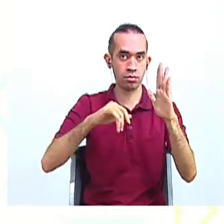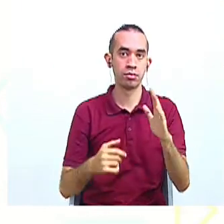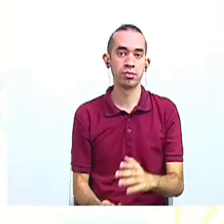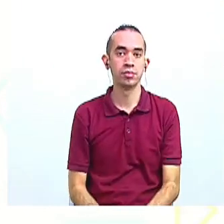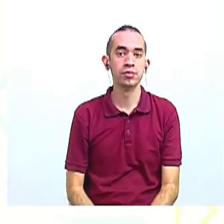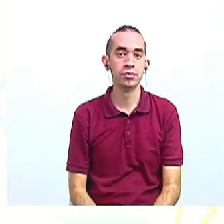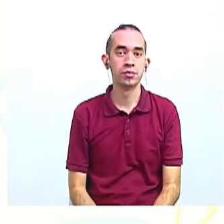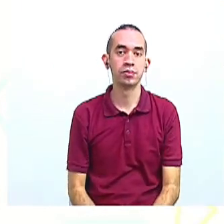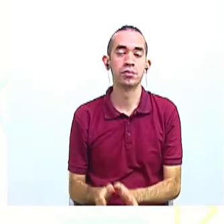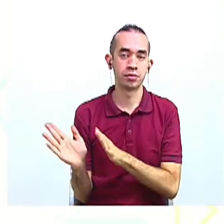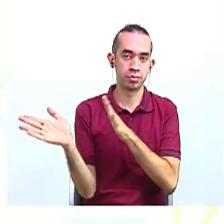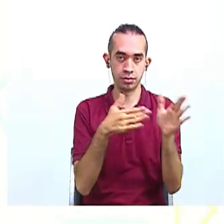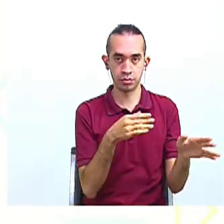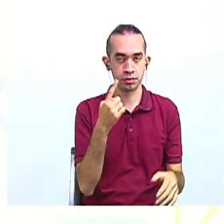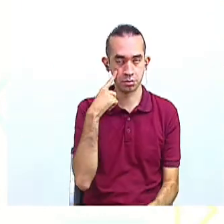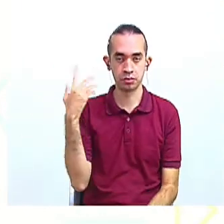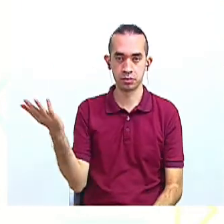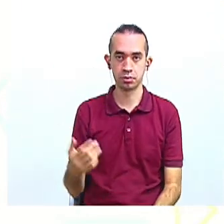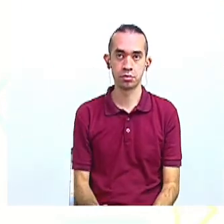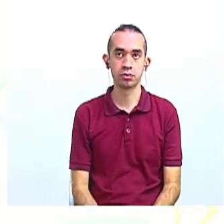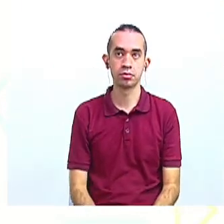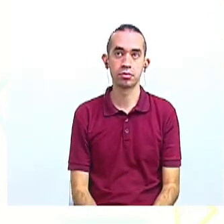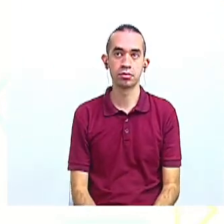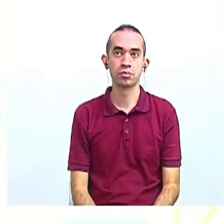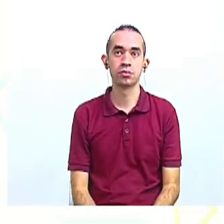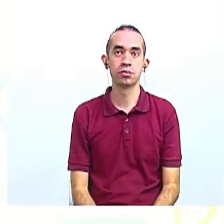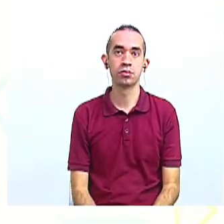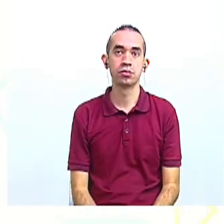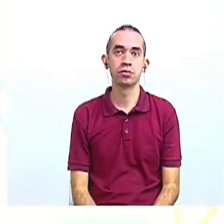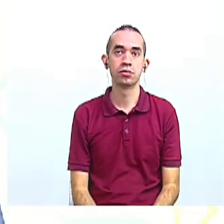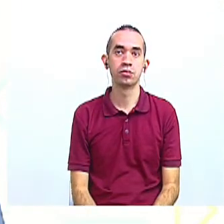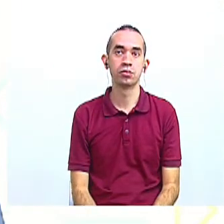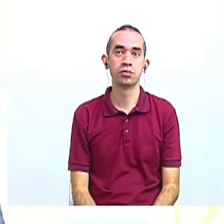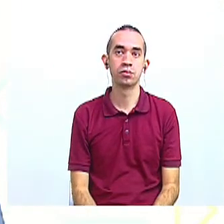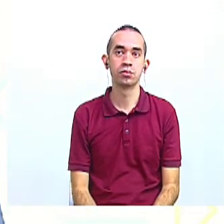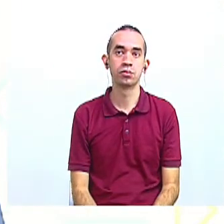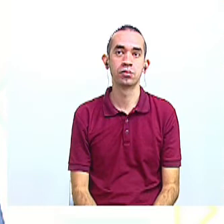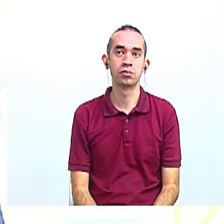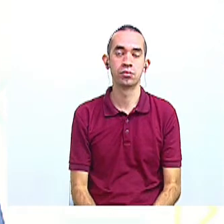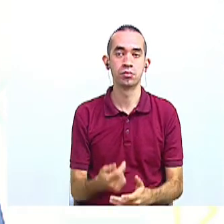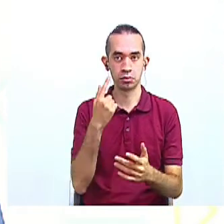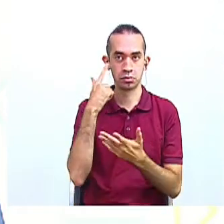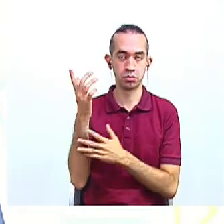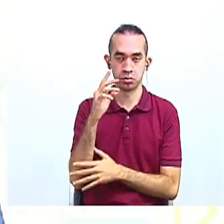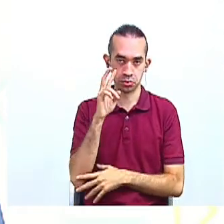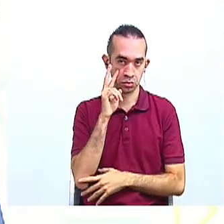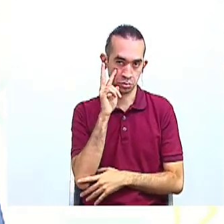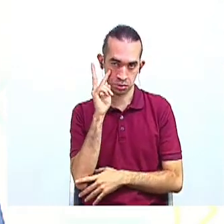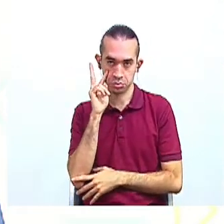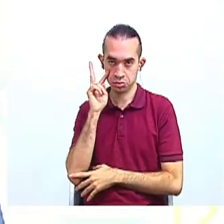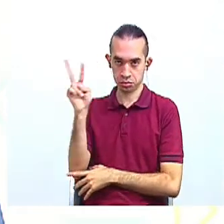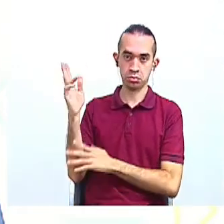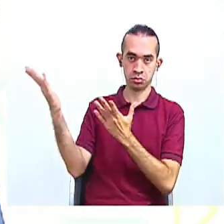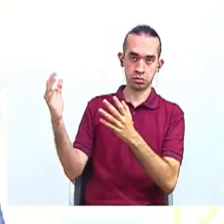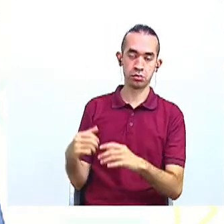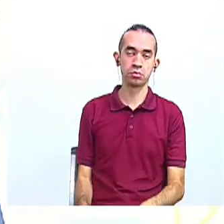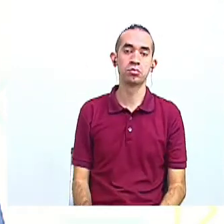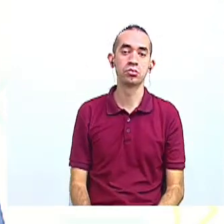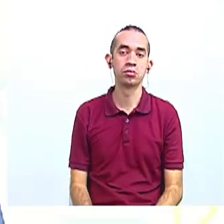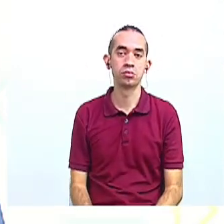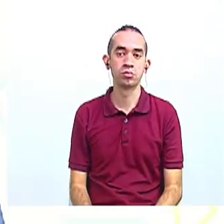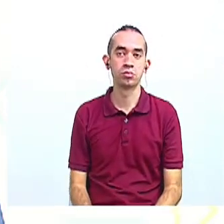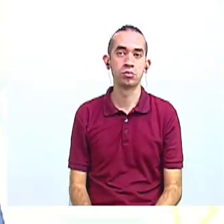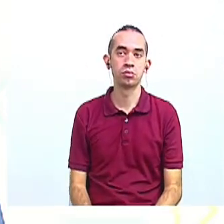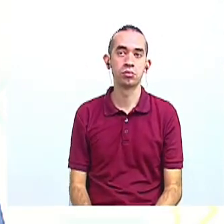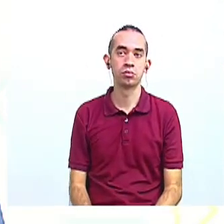Entonces ahora pasemos al siguiente criterio. Entonces, si observamos detenidamente los